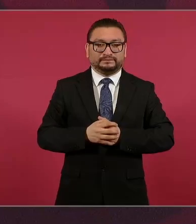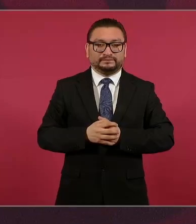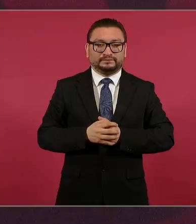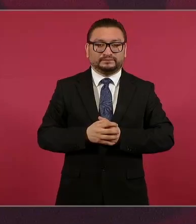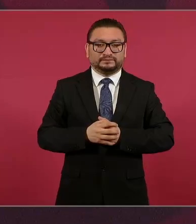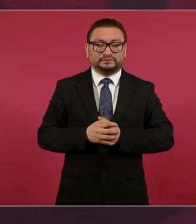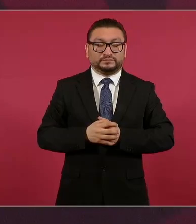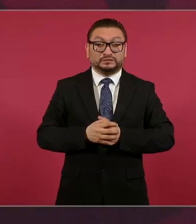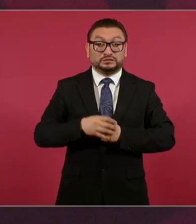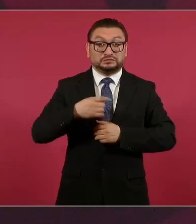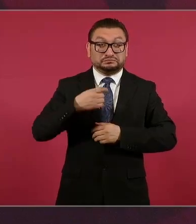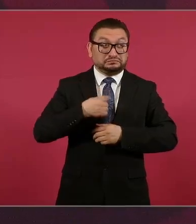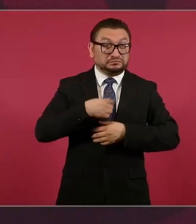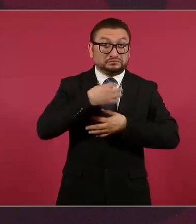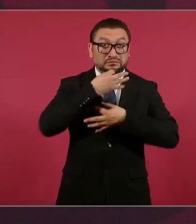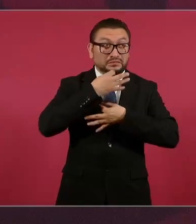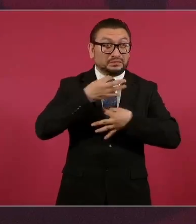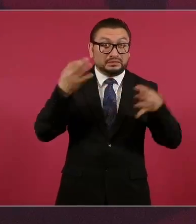como si